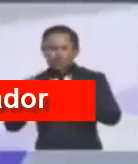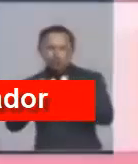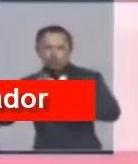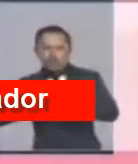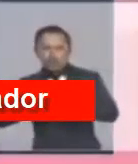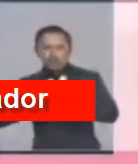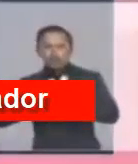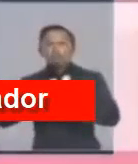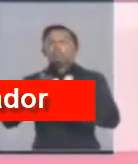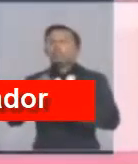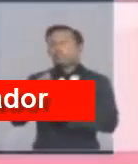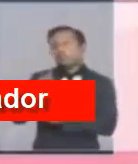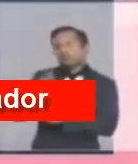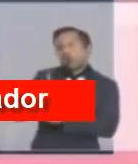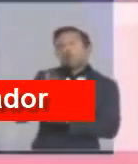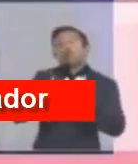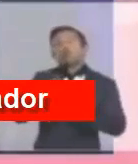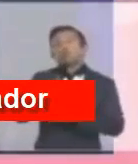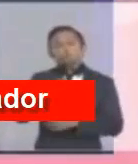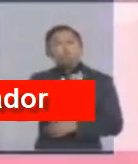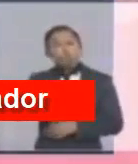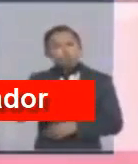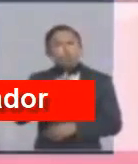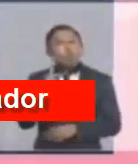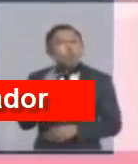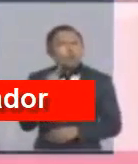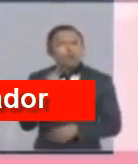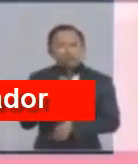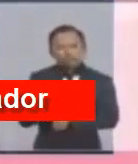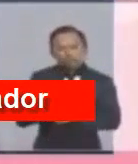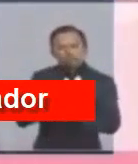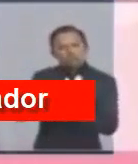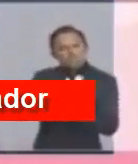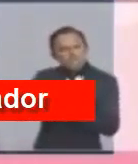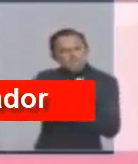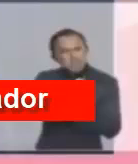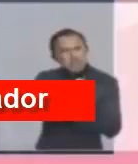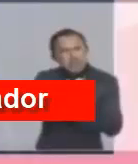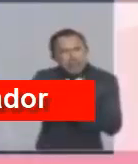el formato, nosotros tenemos ahí un